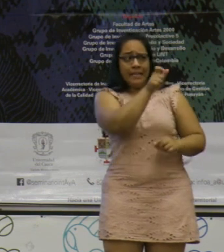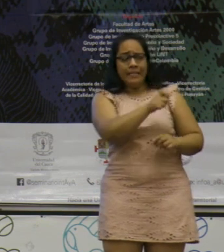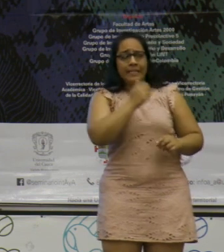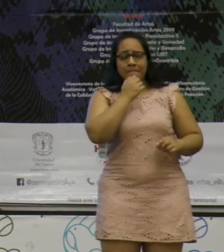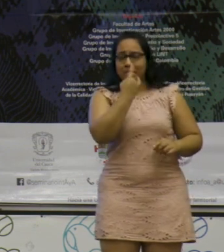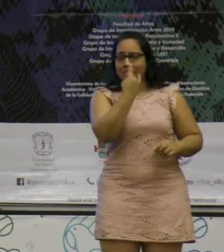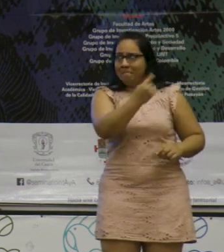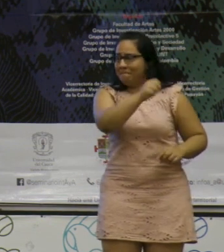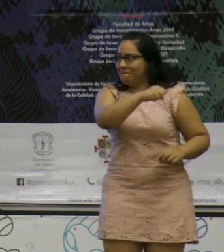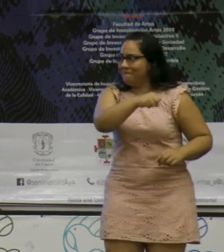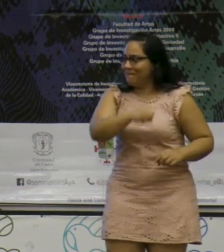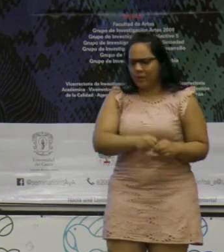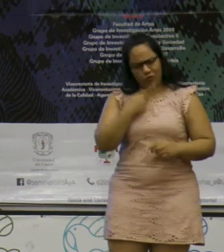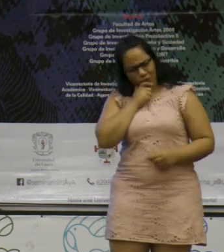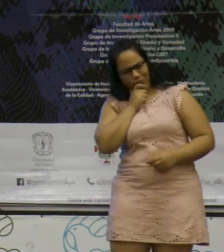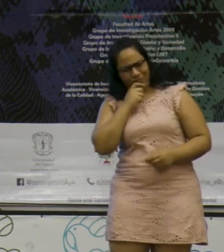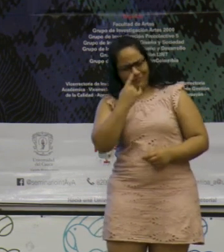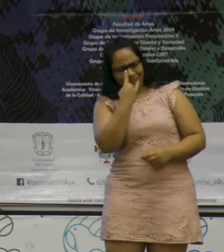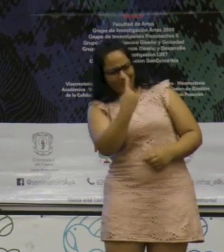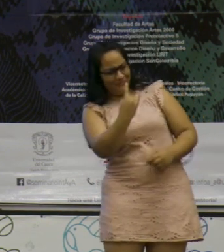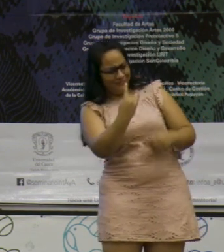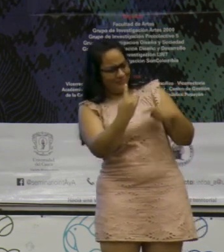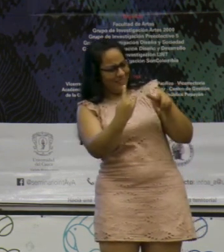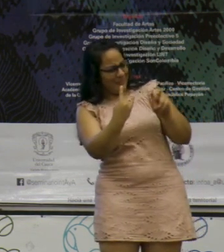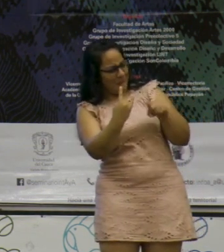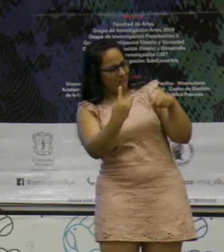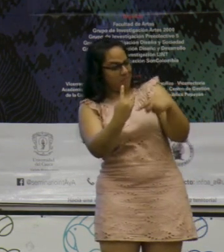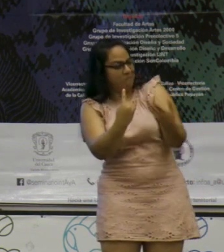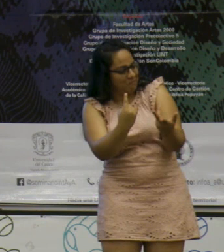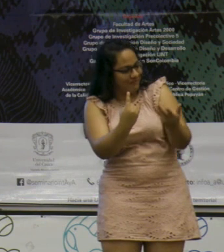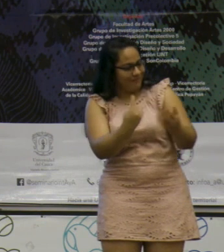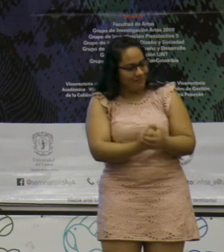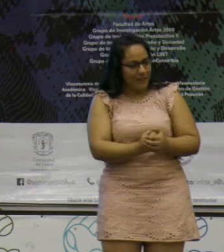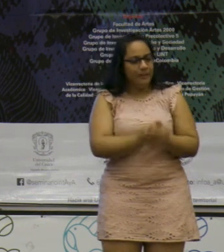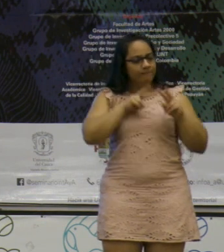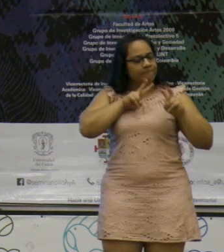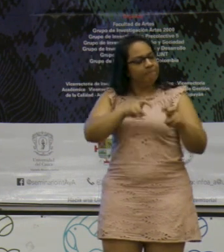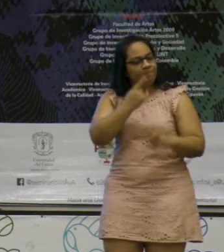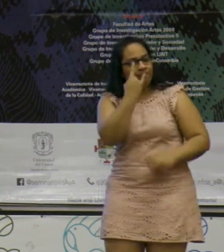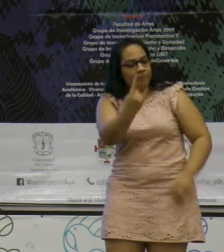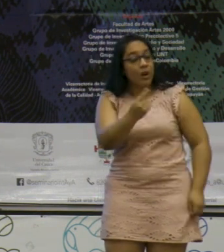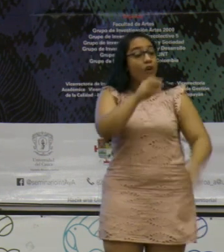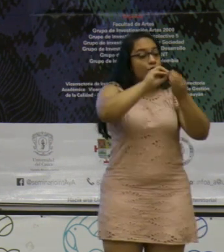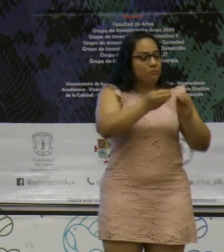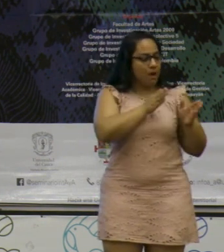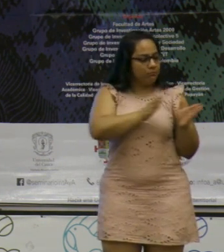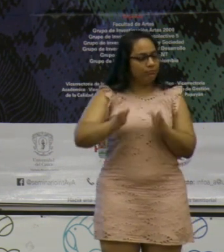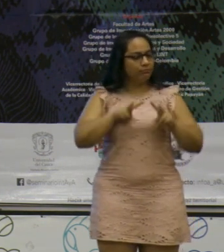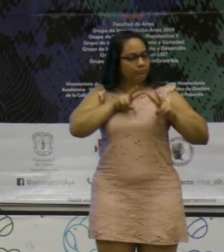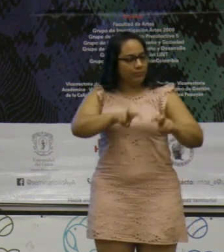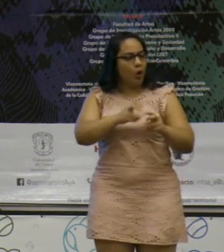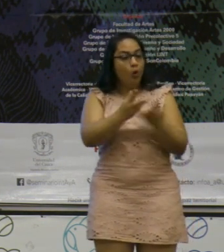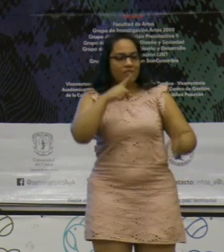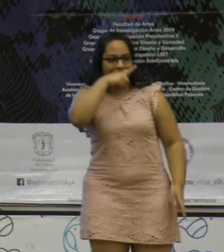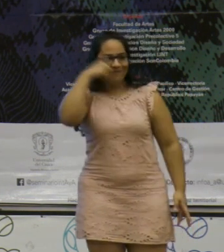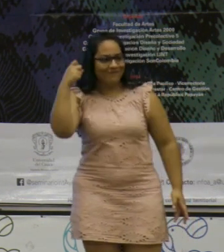puse a rastrear un poco de dónde venía eso, o sea, de dónde salía la idea de lo interesante. Bueno, pues la idea de lo interesante es una categoría de análisis de lo feo.